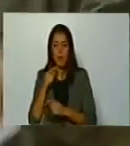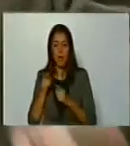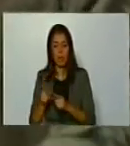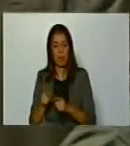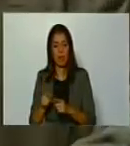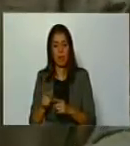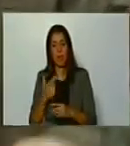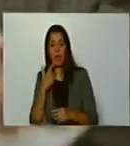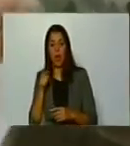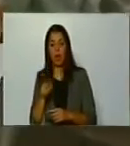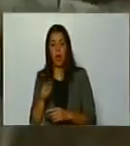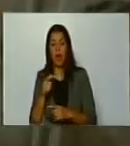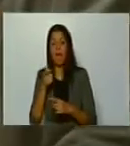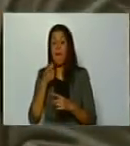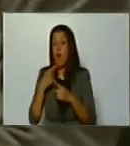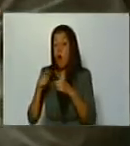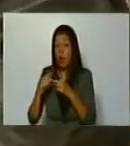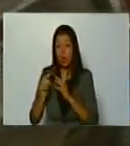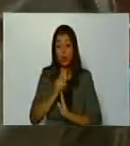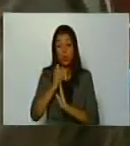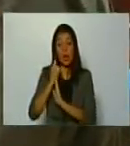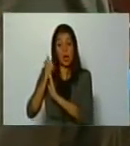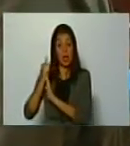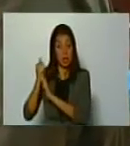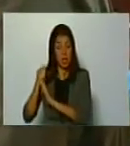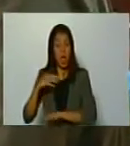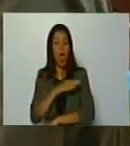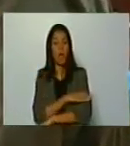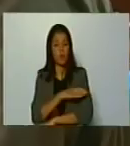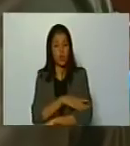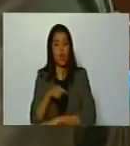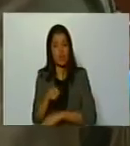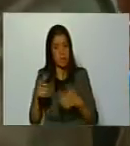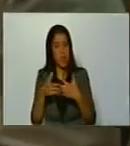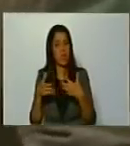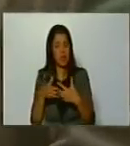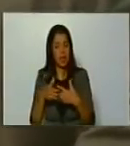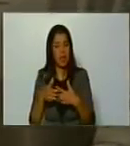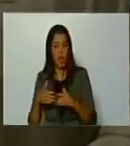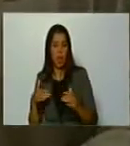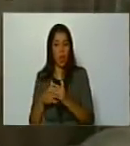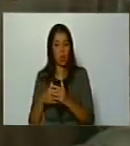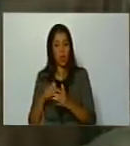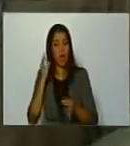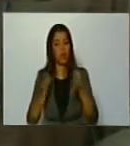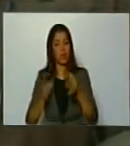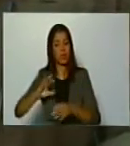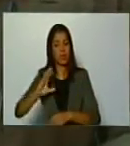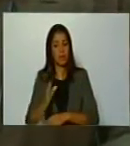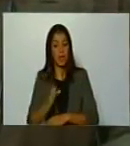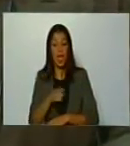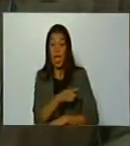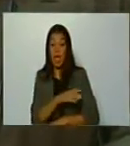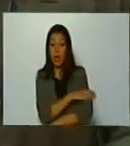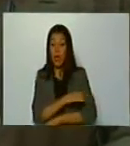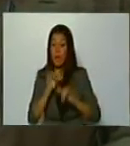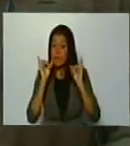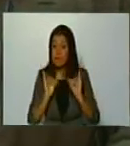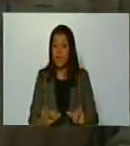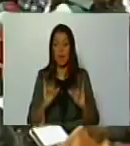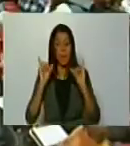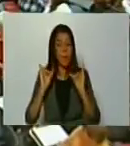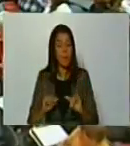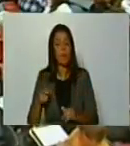contra ese Freddy Guevara, sino contra todos los Freddy Guevara que están todavía en la oposición, ellos lo van a seguir intentando. Ellos lo van a